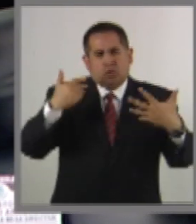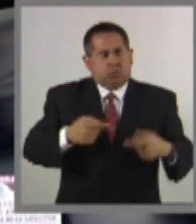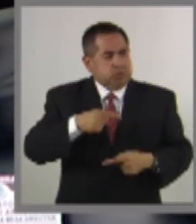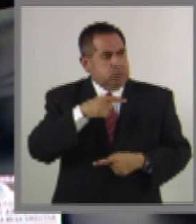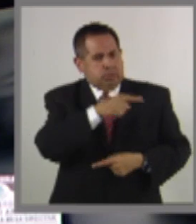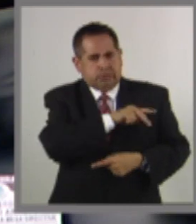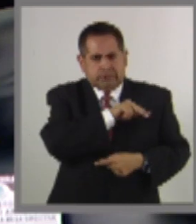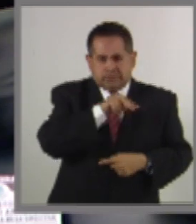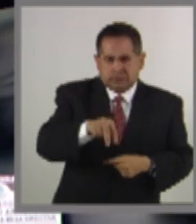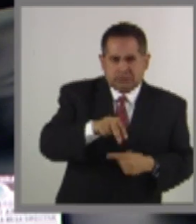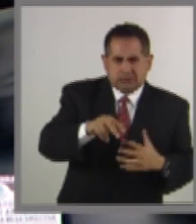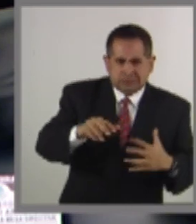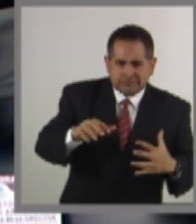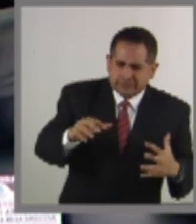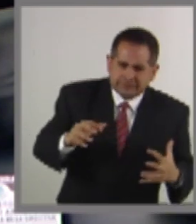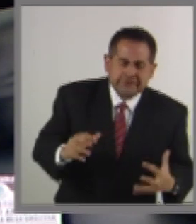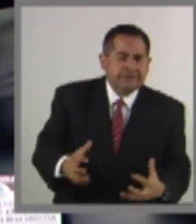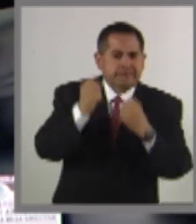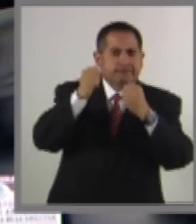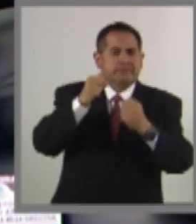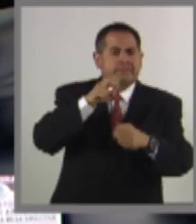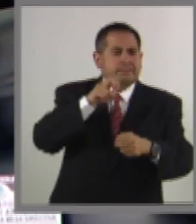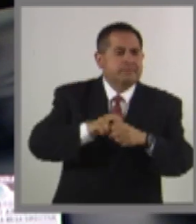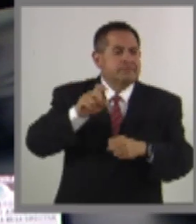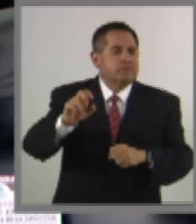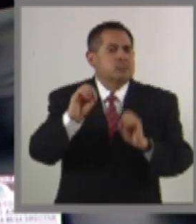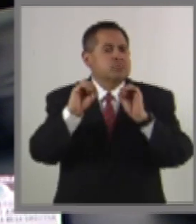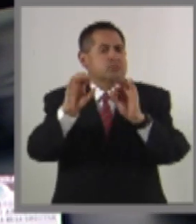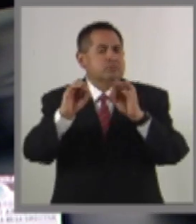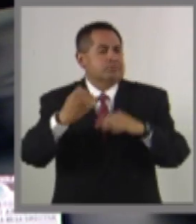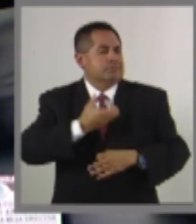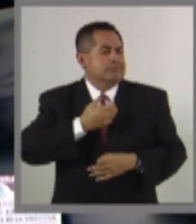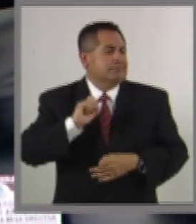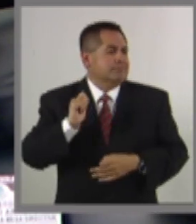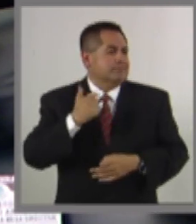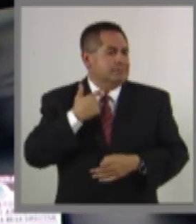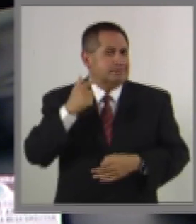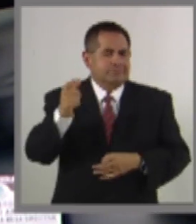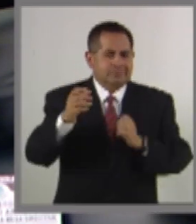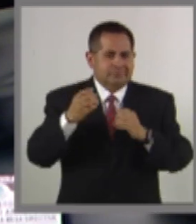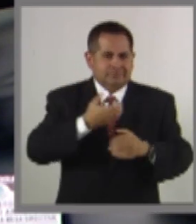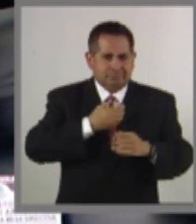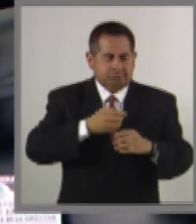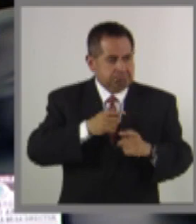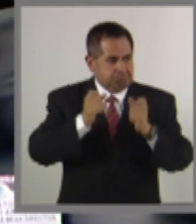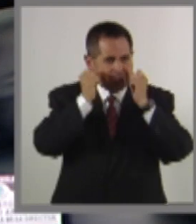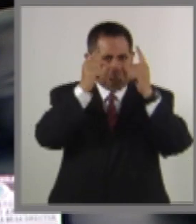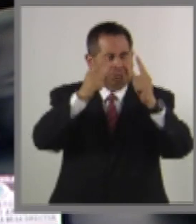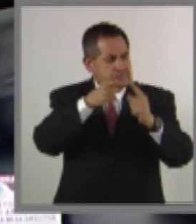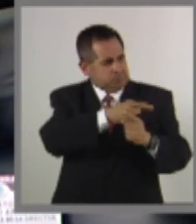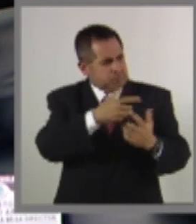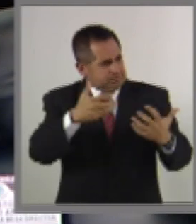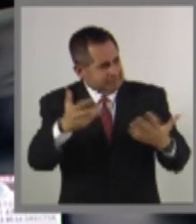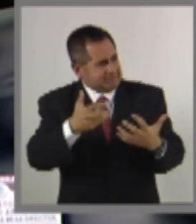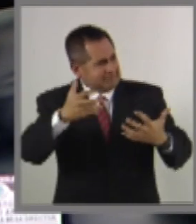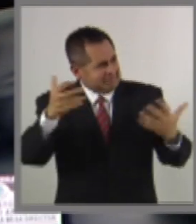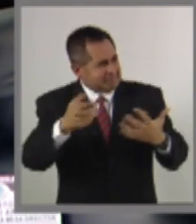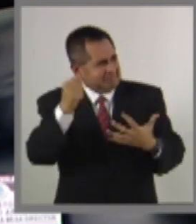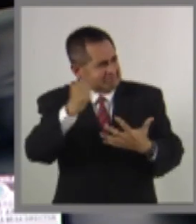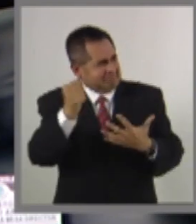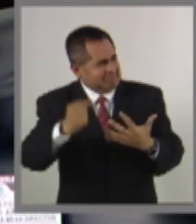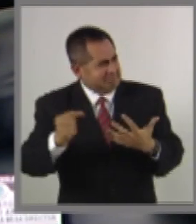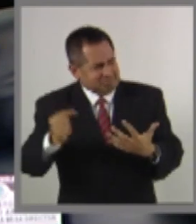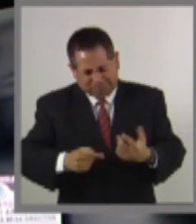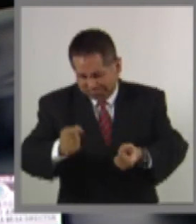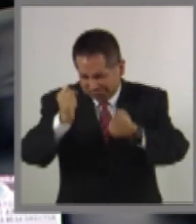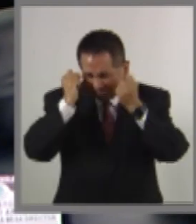rescatar nuestra sede histórica de Jicotencatl. Todas tus acciones le han dado prestigio a esta institución, Miguel, que es el Senado de la